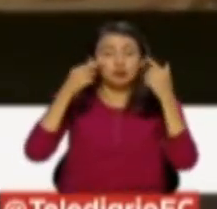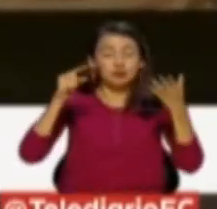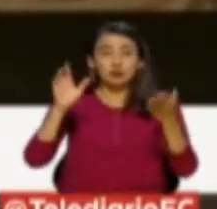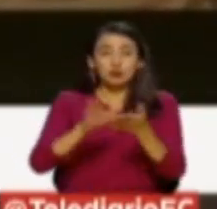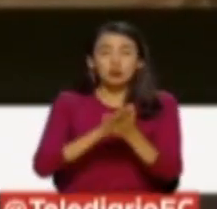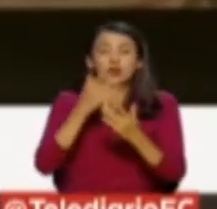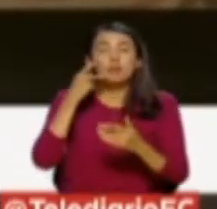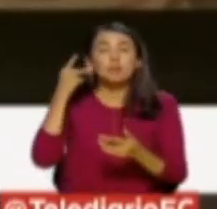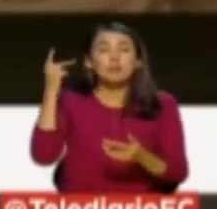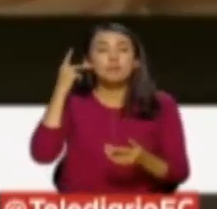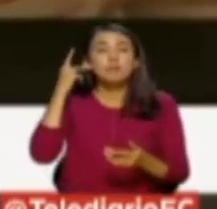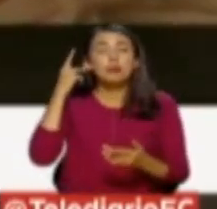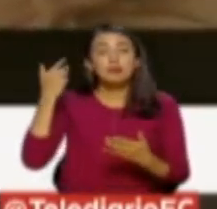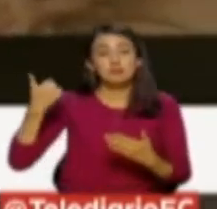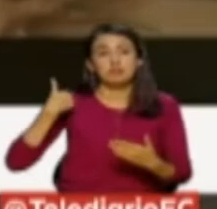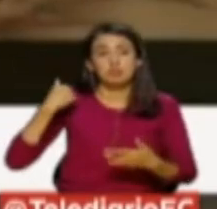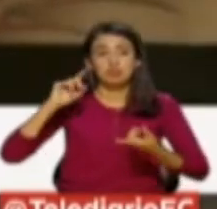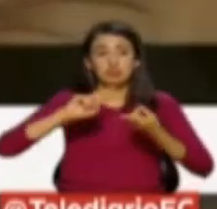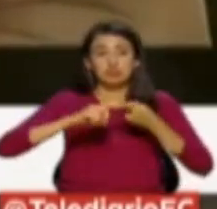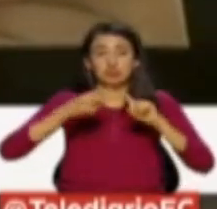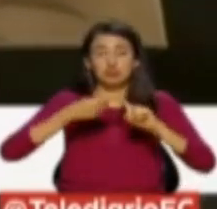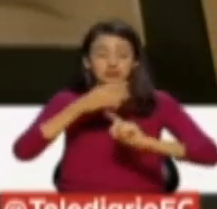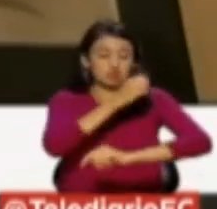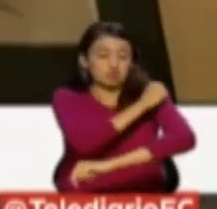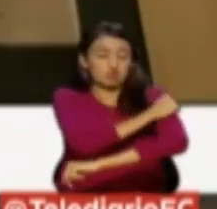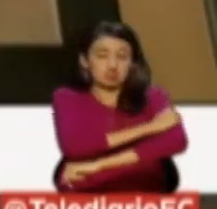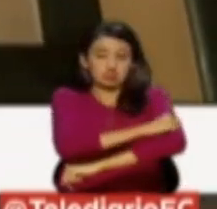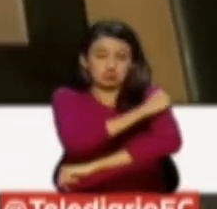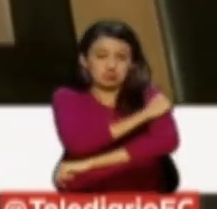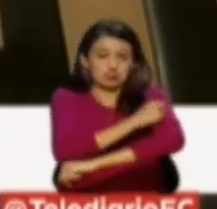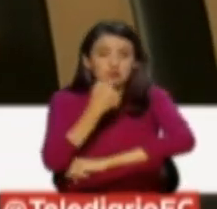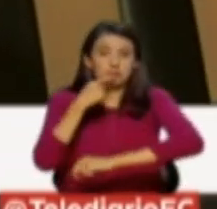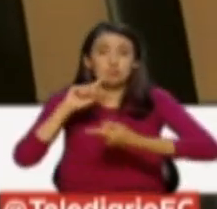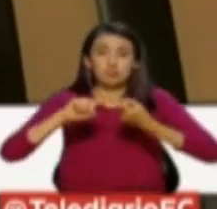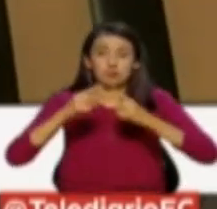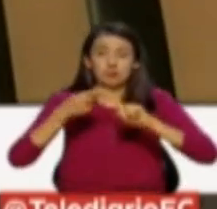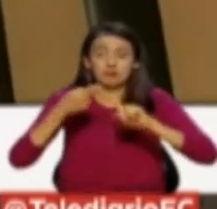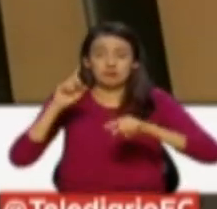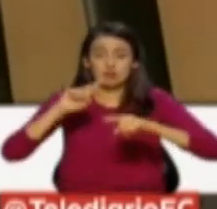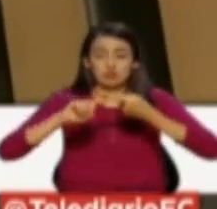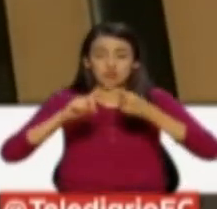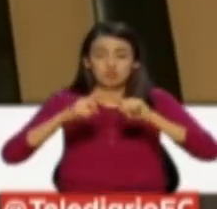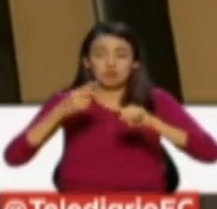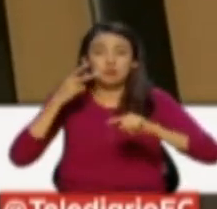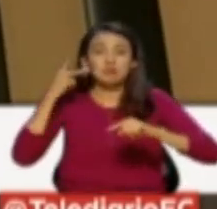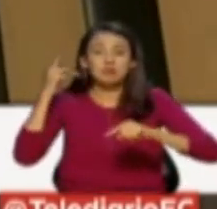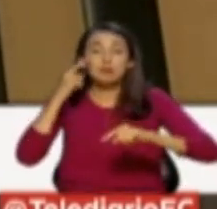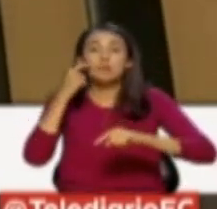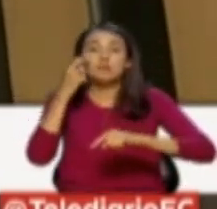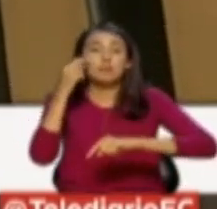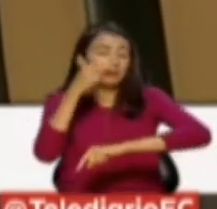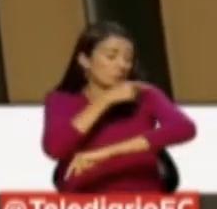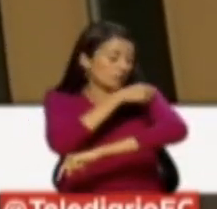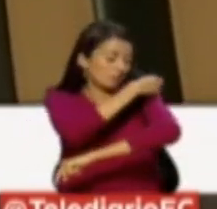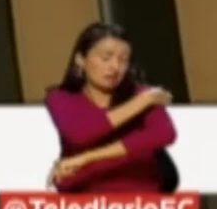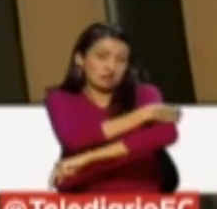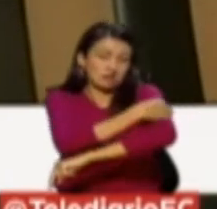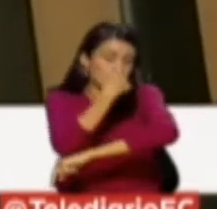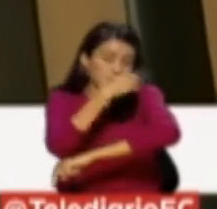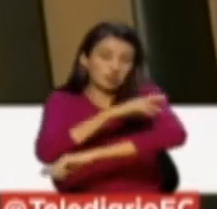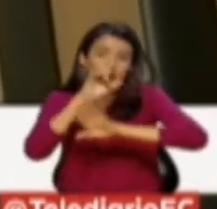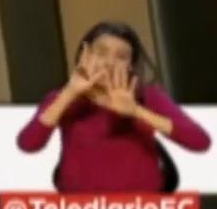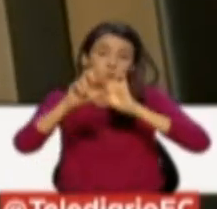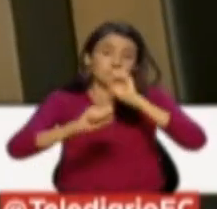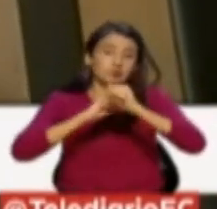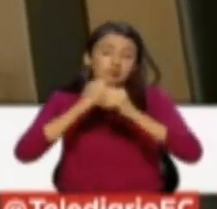mis padres tenían un amigo que tenía un tatuaje en el brazo y yo dije algún día va a hacer eso a colores bueno pasaron 28 años de eso y